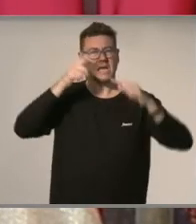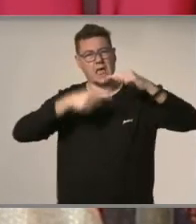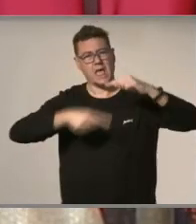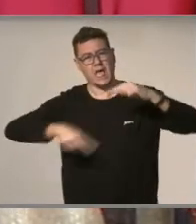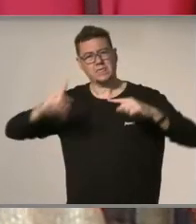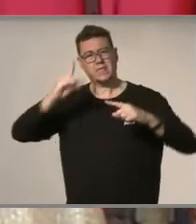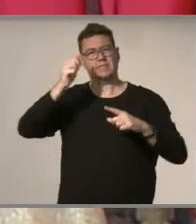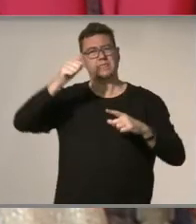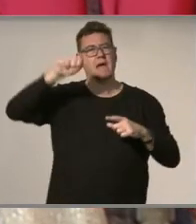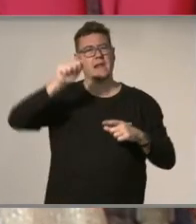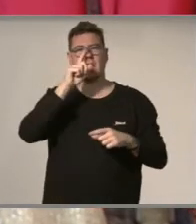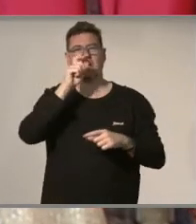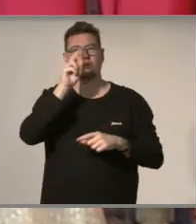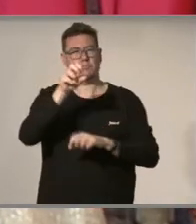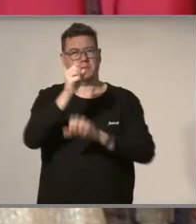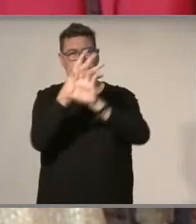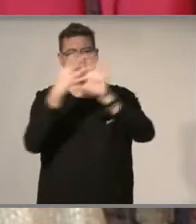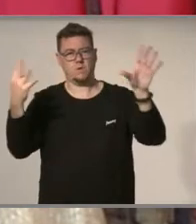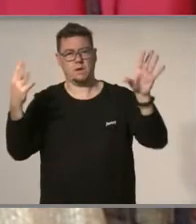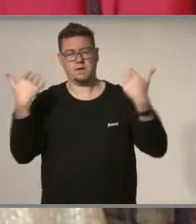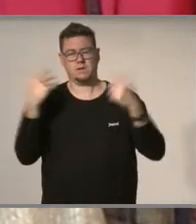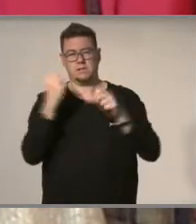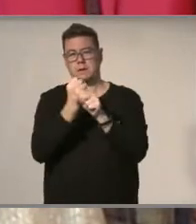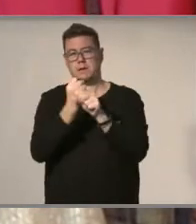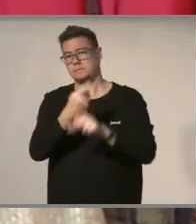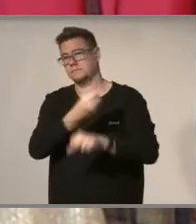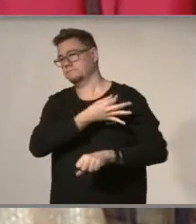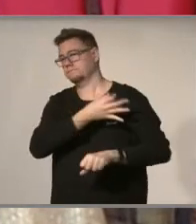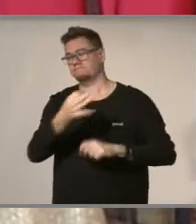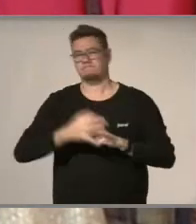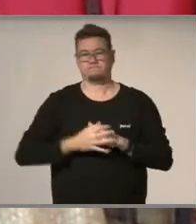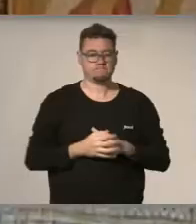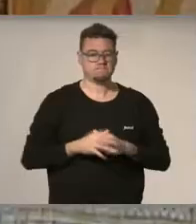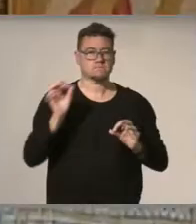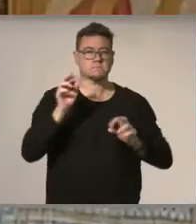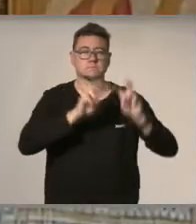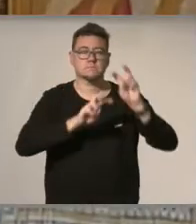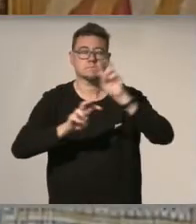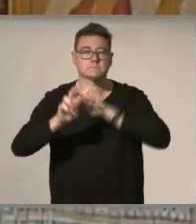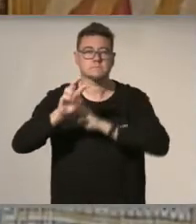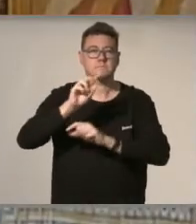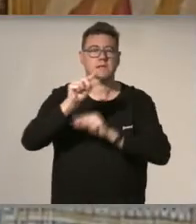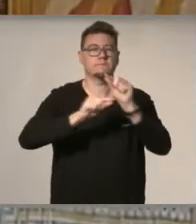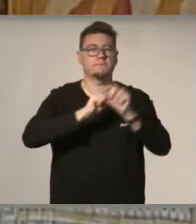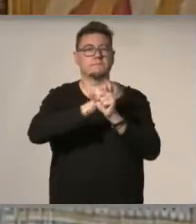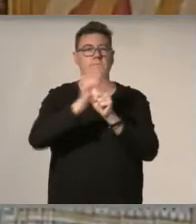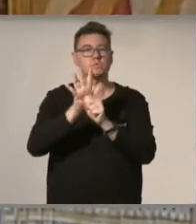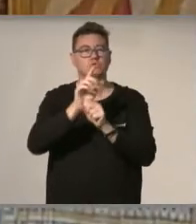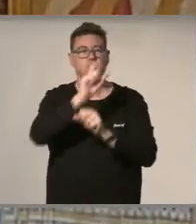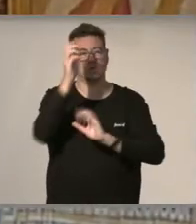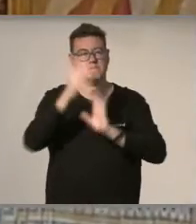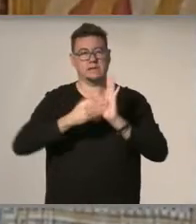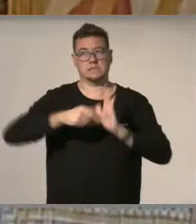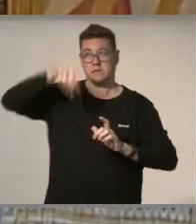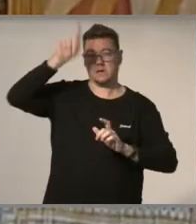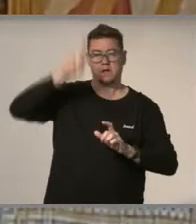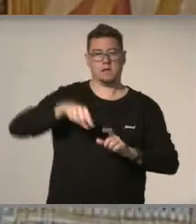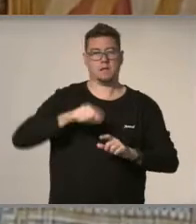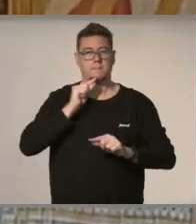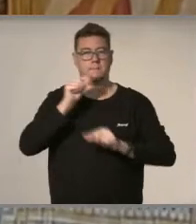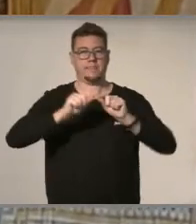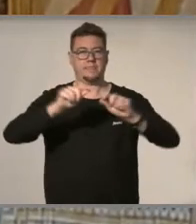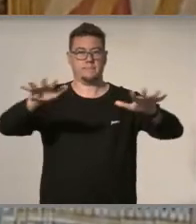del 2019, con un trabajo extraordinario, o rastreando el virus en la Comunidad Valenciana en esta pandemia.